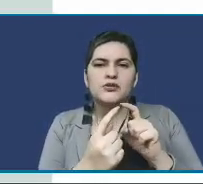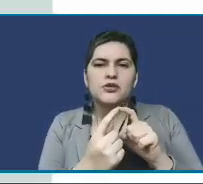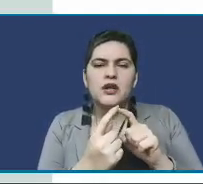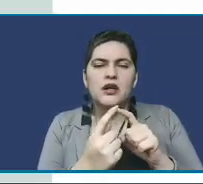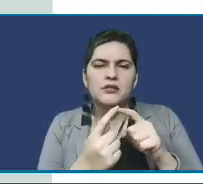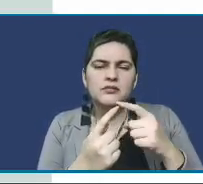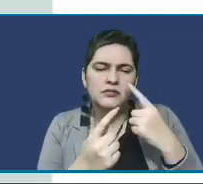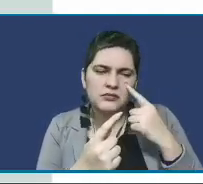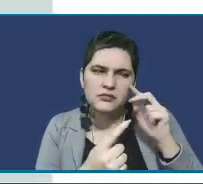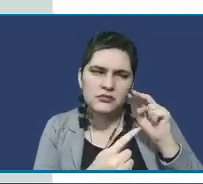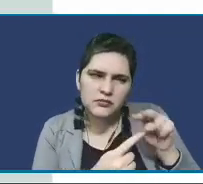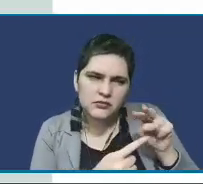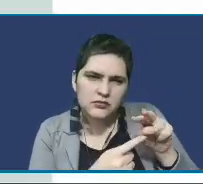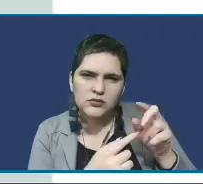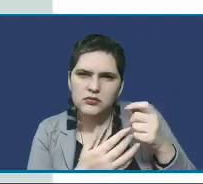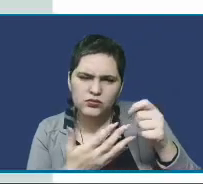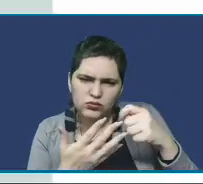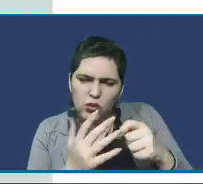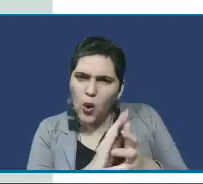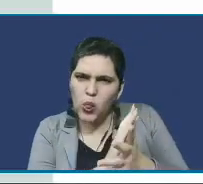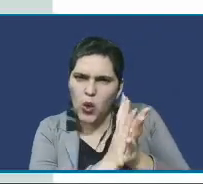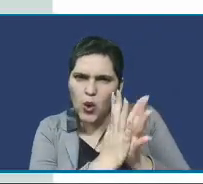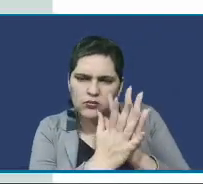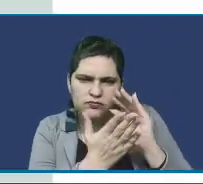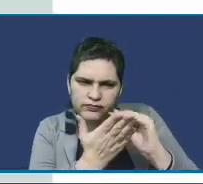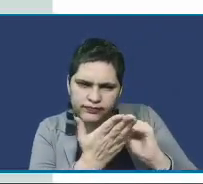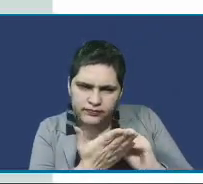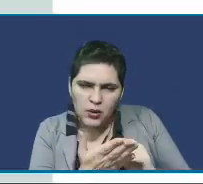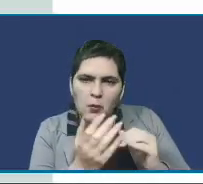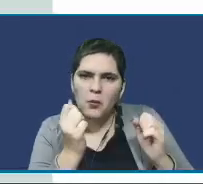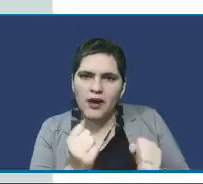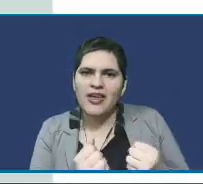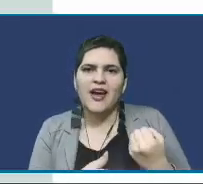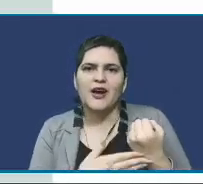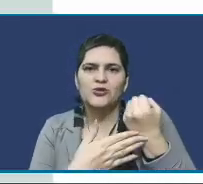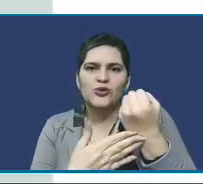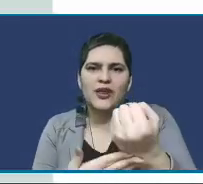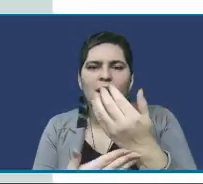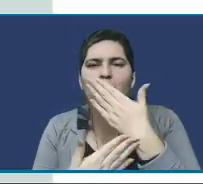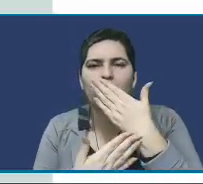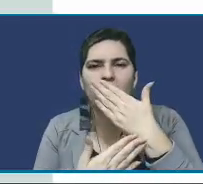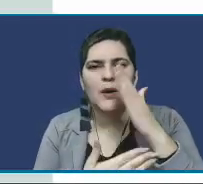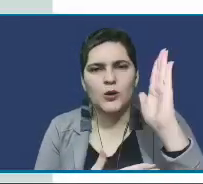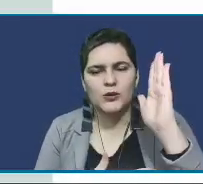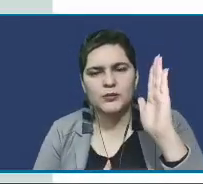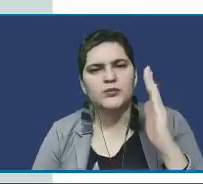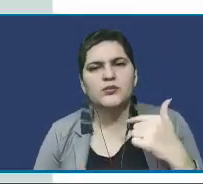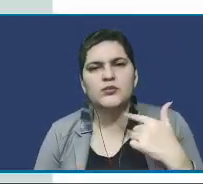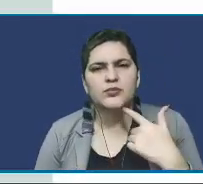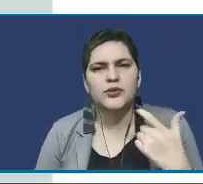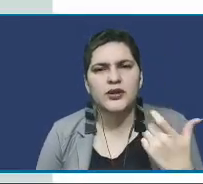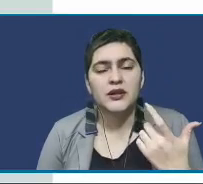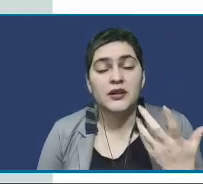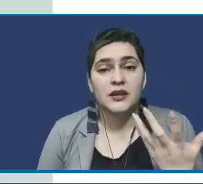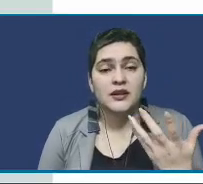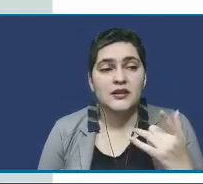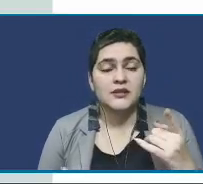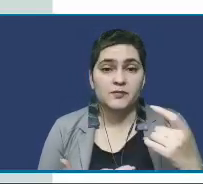para nosotros poder ayudar de la mejor manera. ¿Por qué? Porque los síntomas y signos se